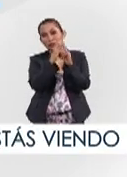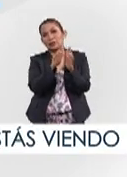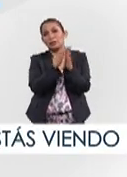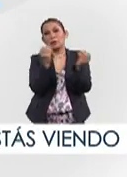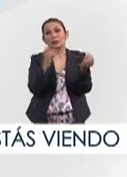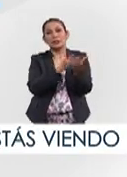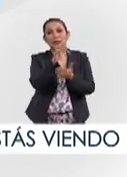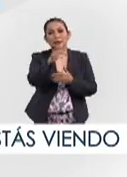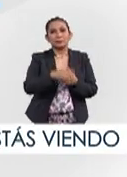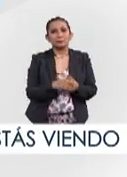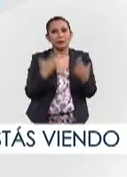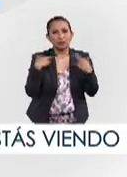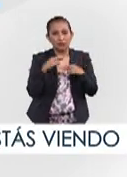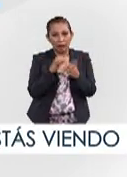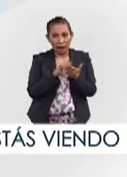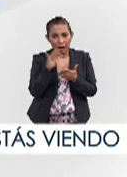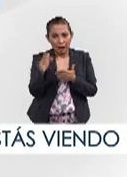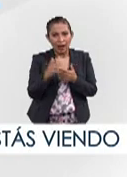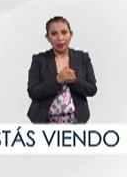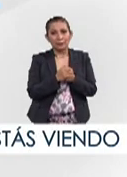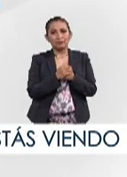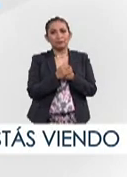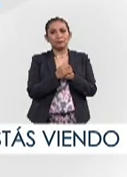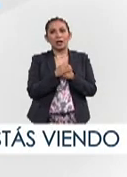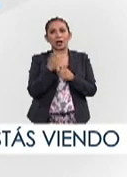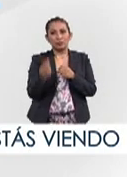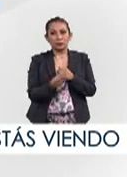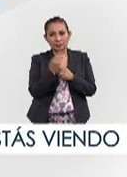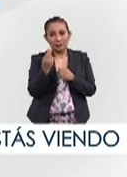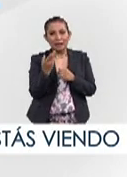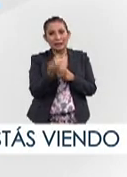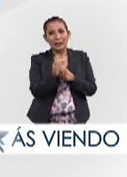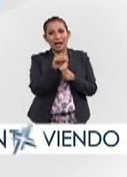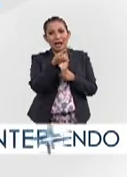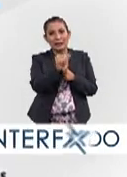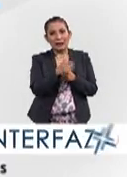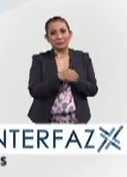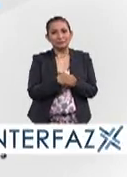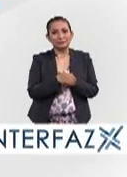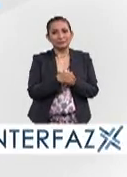publicaciones. Muchísimas gracias, maestra. Gracias a ustedes y a ti, Ana Cristina. Gracias.